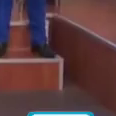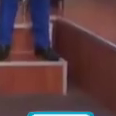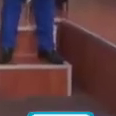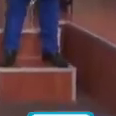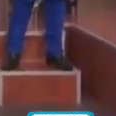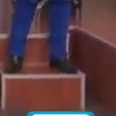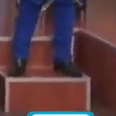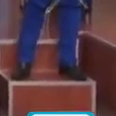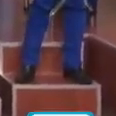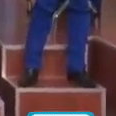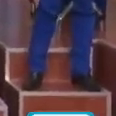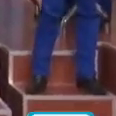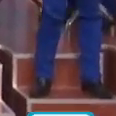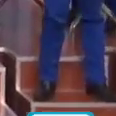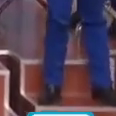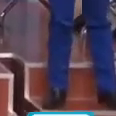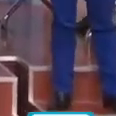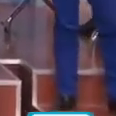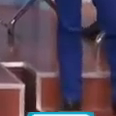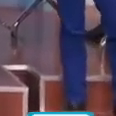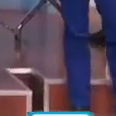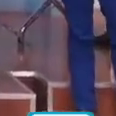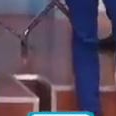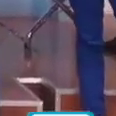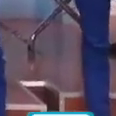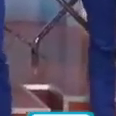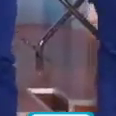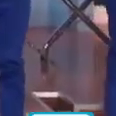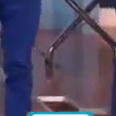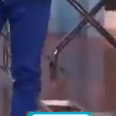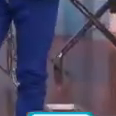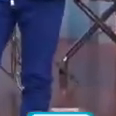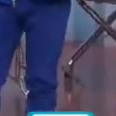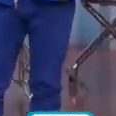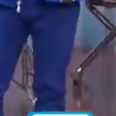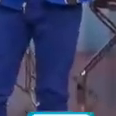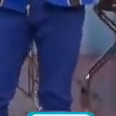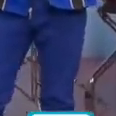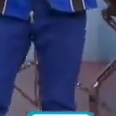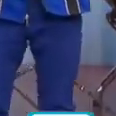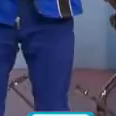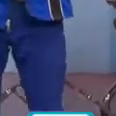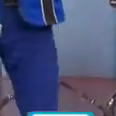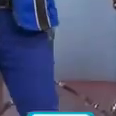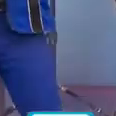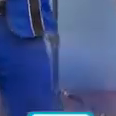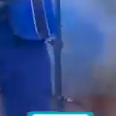Te amé.